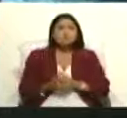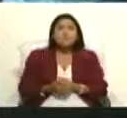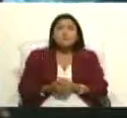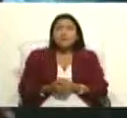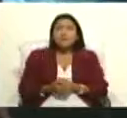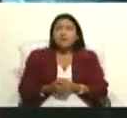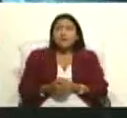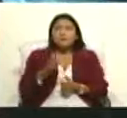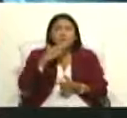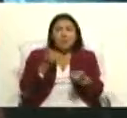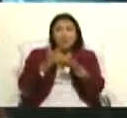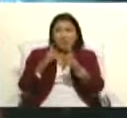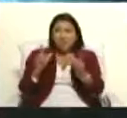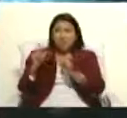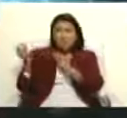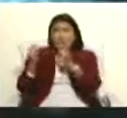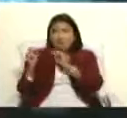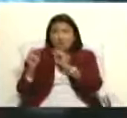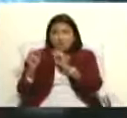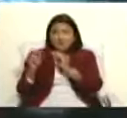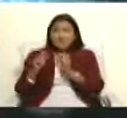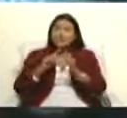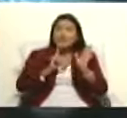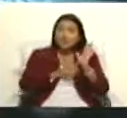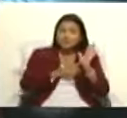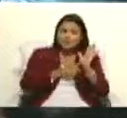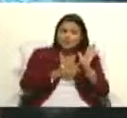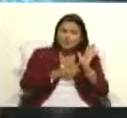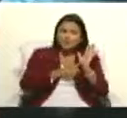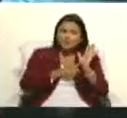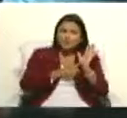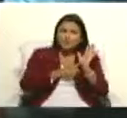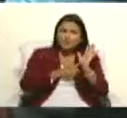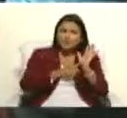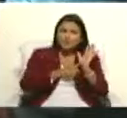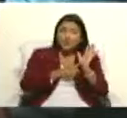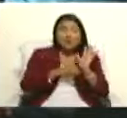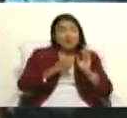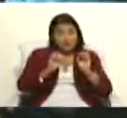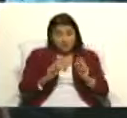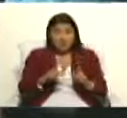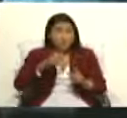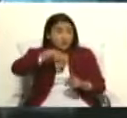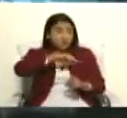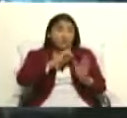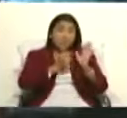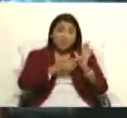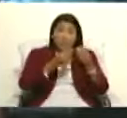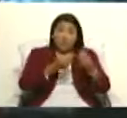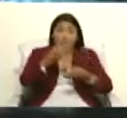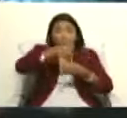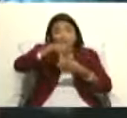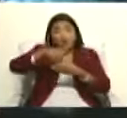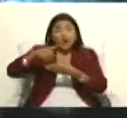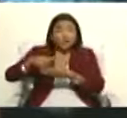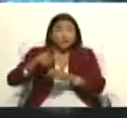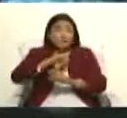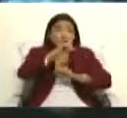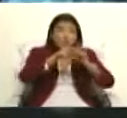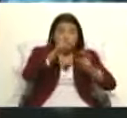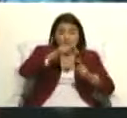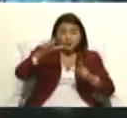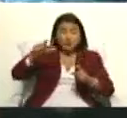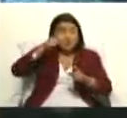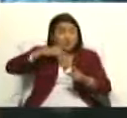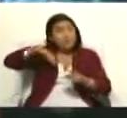soberanía no se discute se ejerce estamos ejerciendo la soberanía con el voto cuando ust va a votar